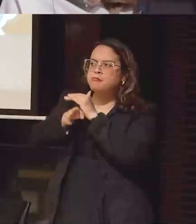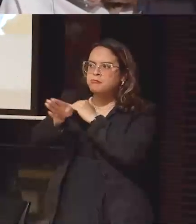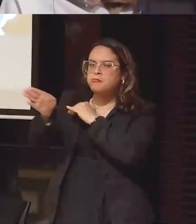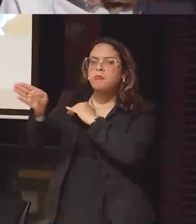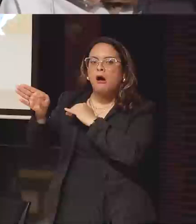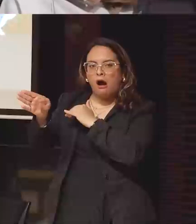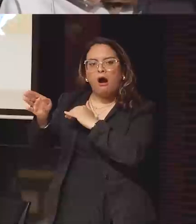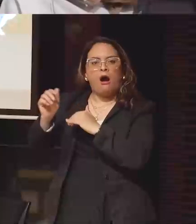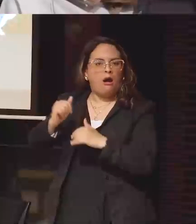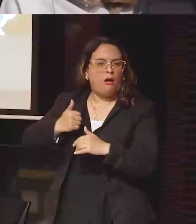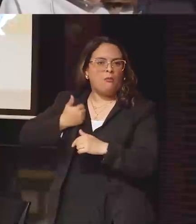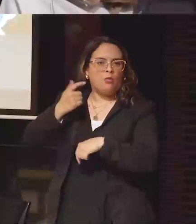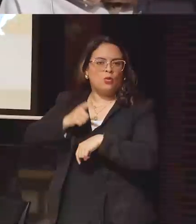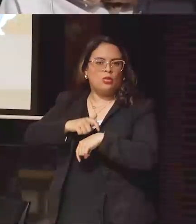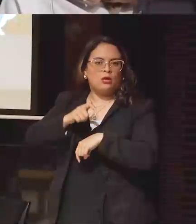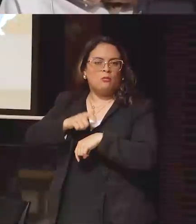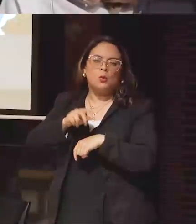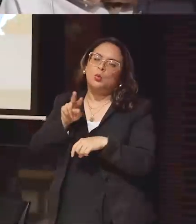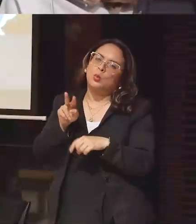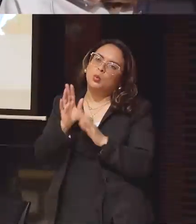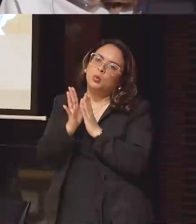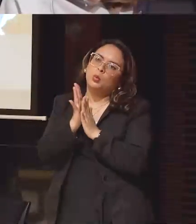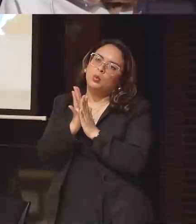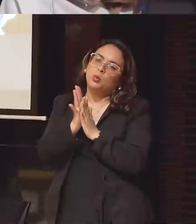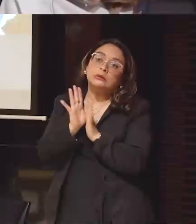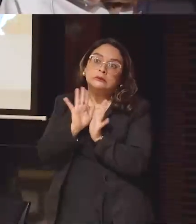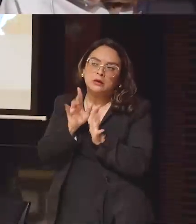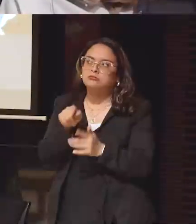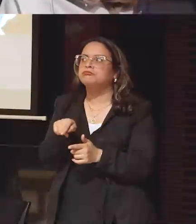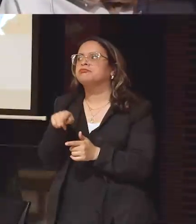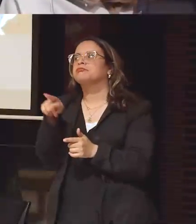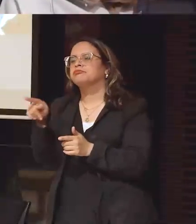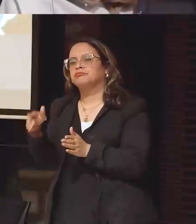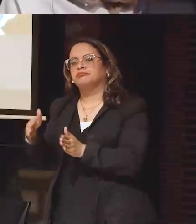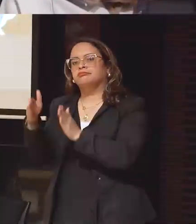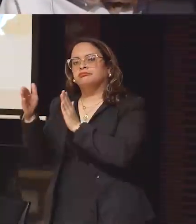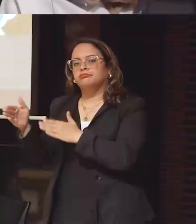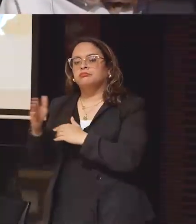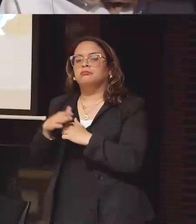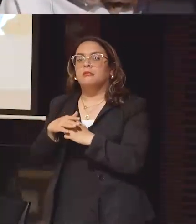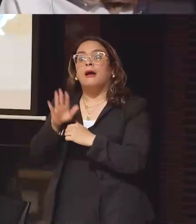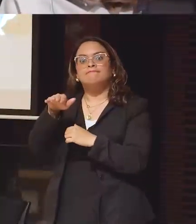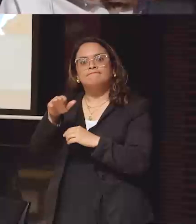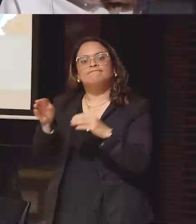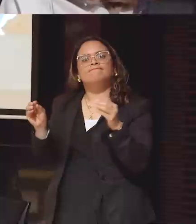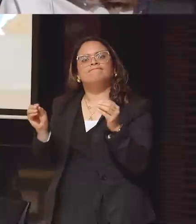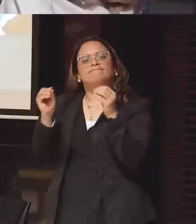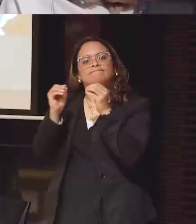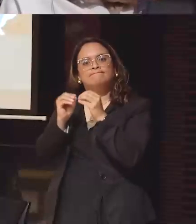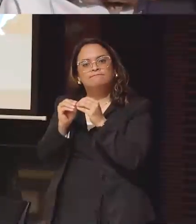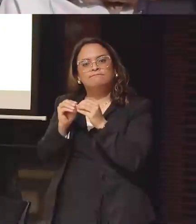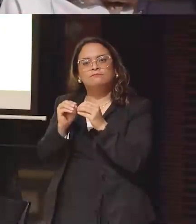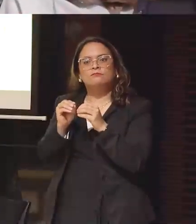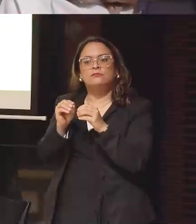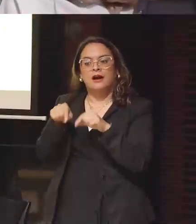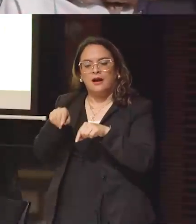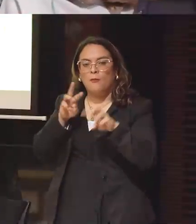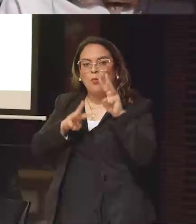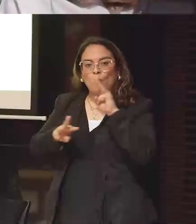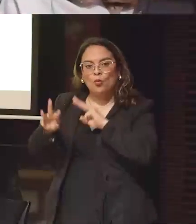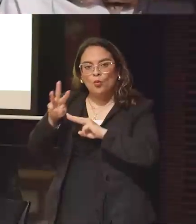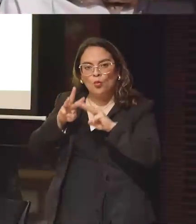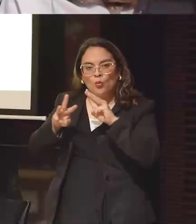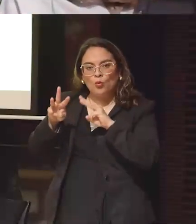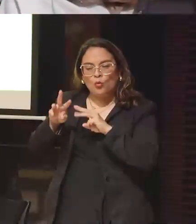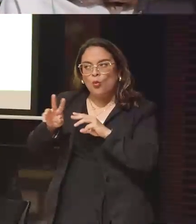motivos. De repente me animo 2 veces. Pero si le digo, no, además usted puede ir al Miguel Urrutia y luego va a